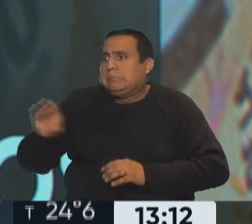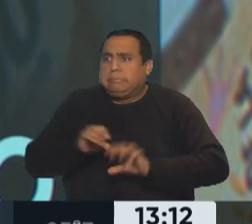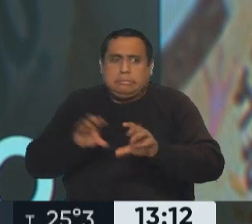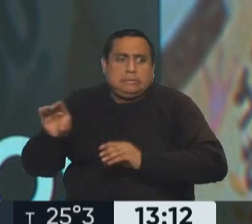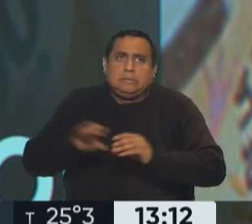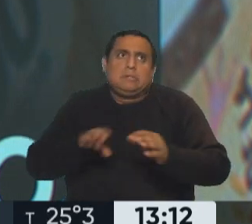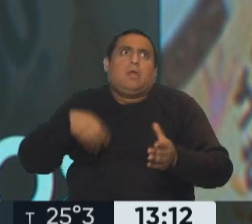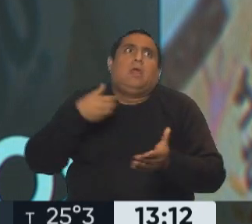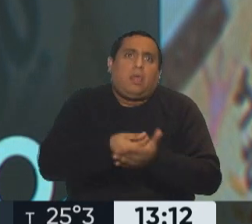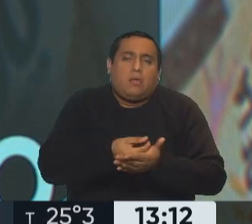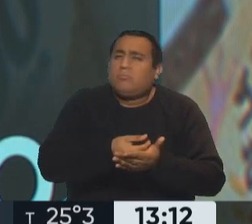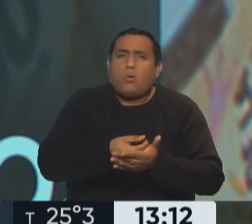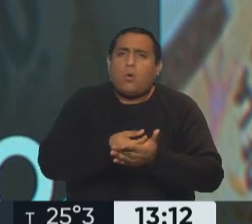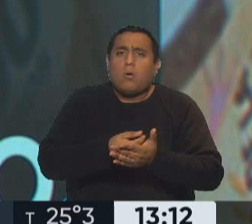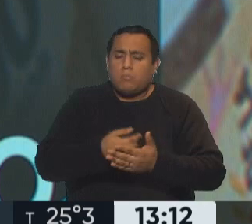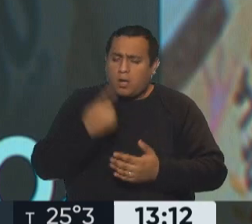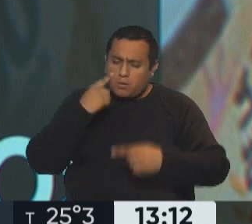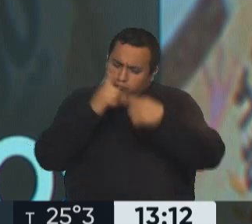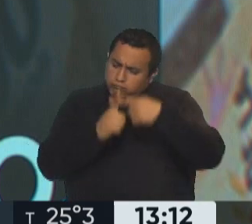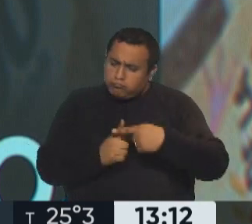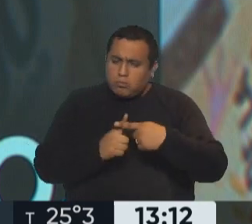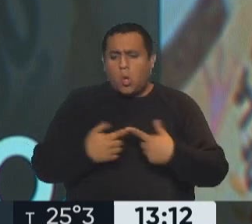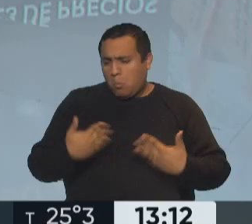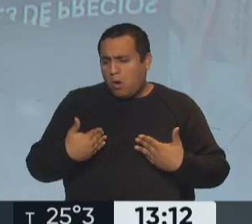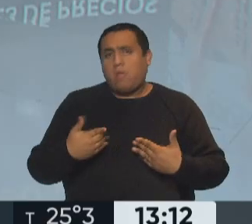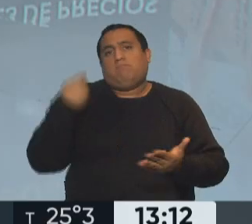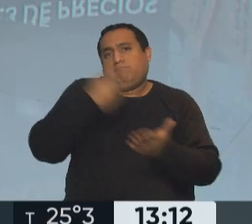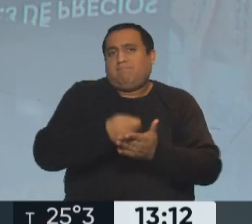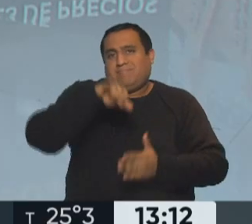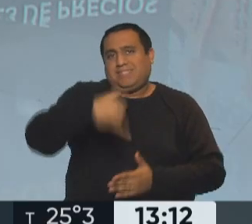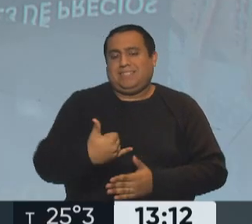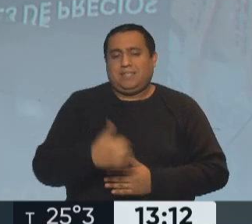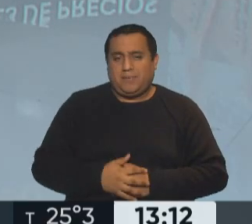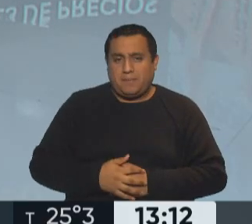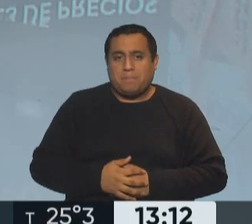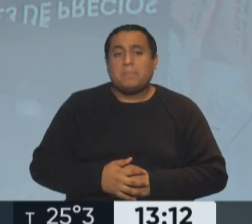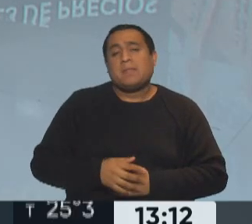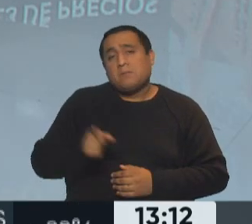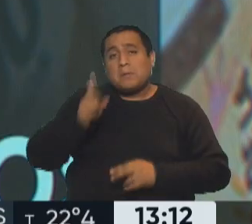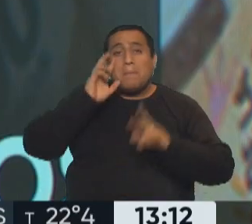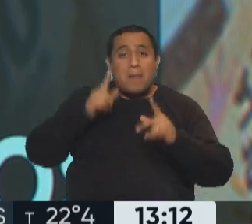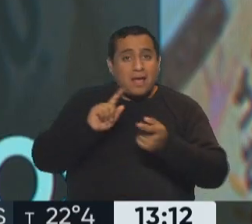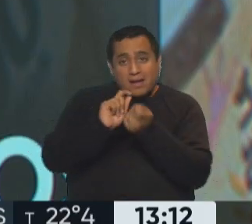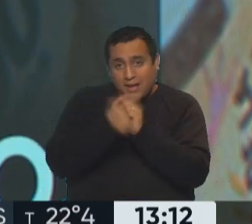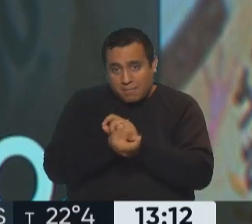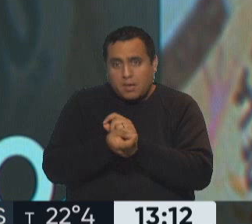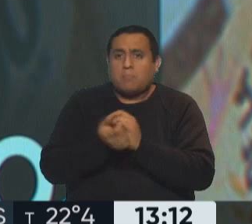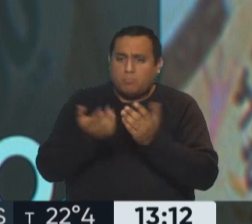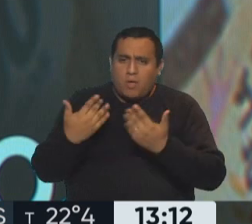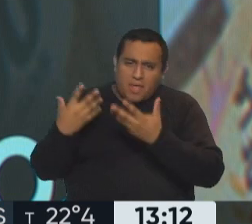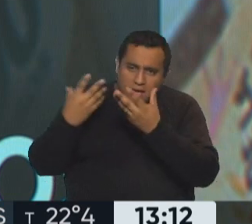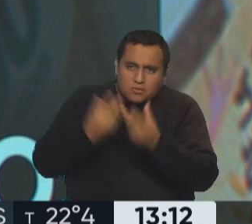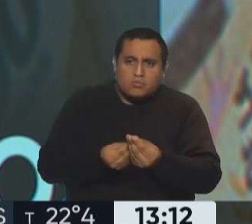la meta, sino que lo cumplo porque los números me dan bien para cumplirlo. Este cambio de plan me parece que puede también ayudar